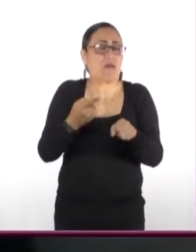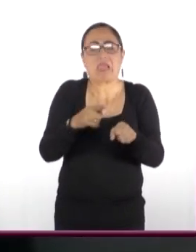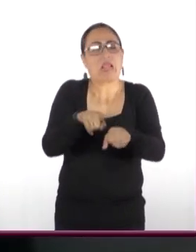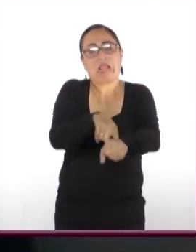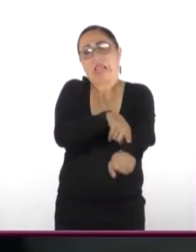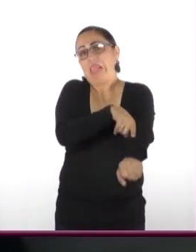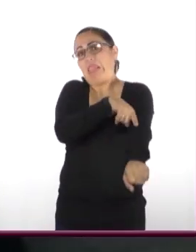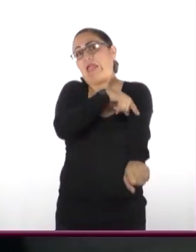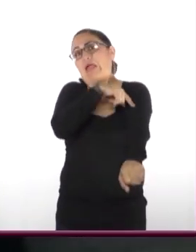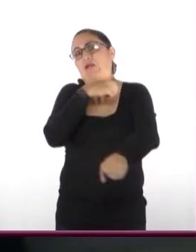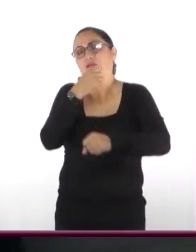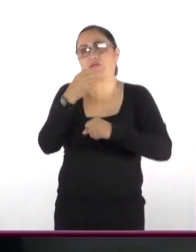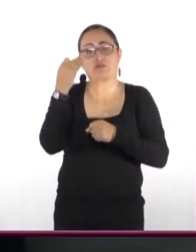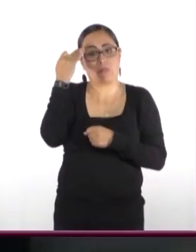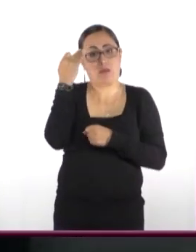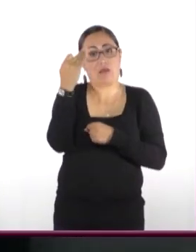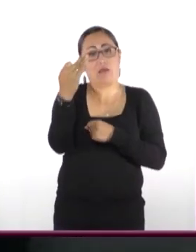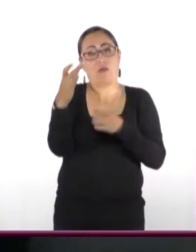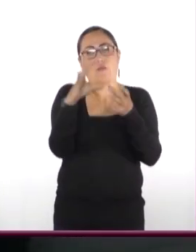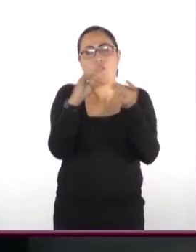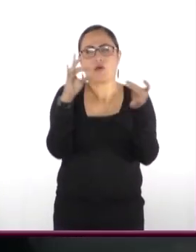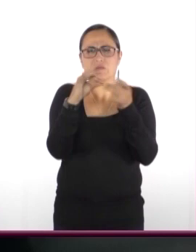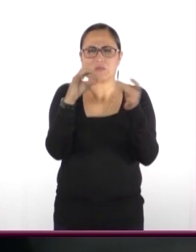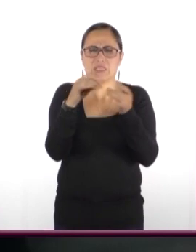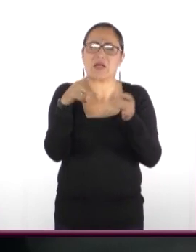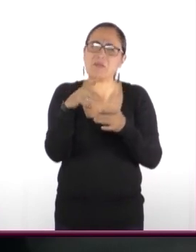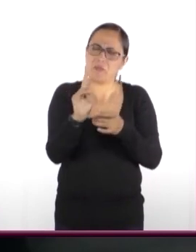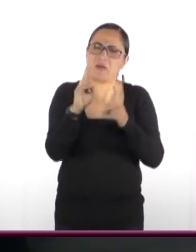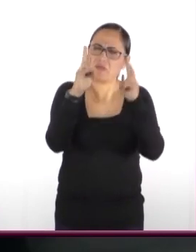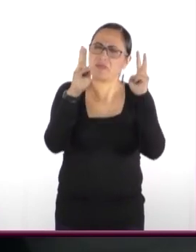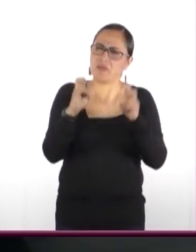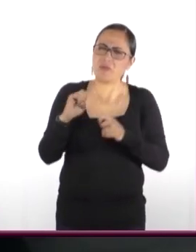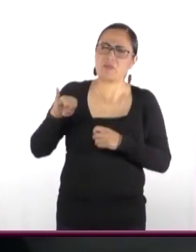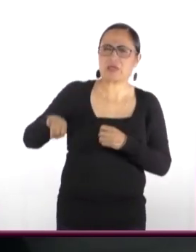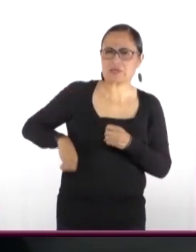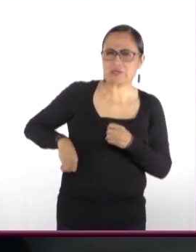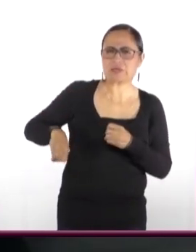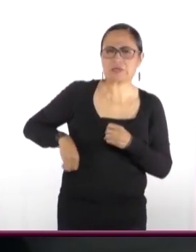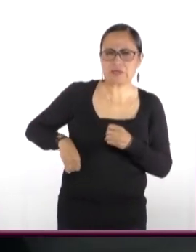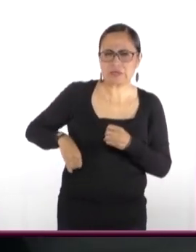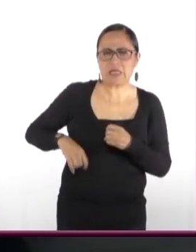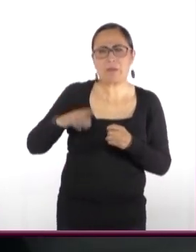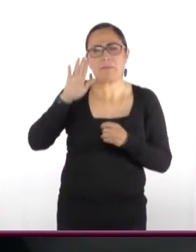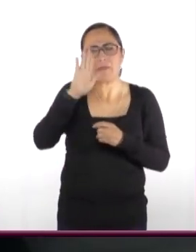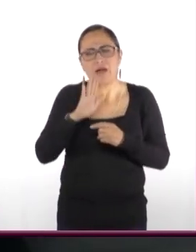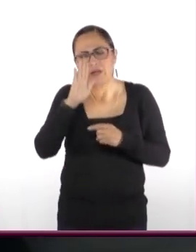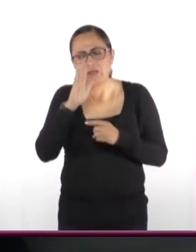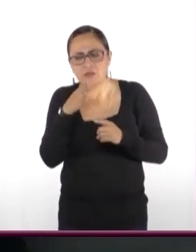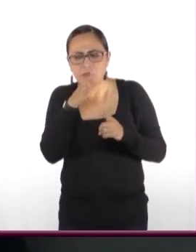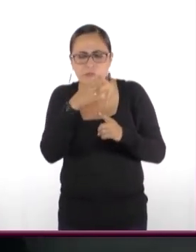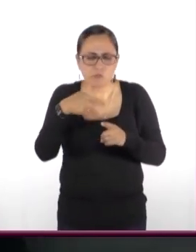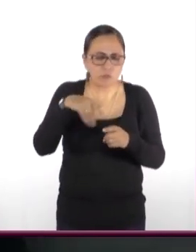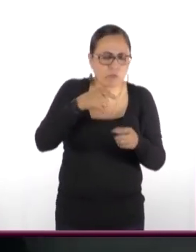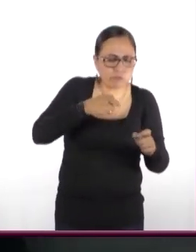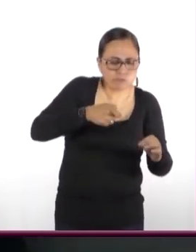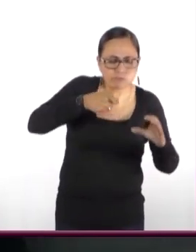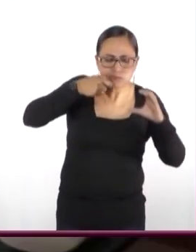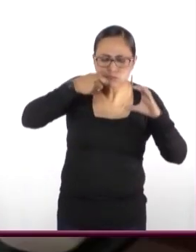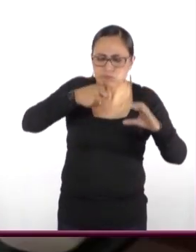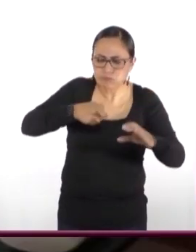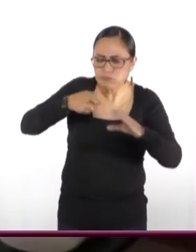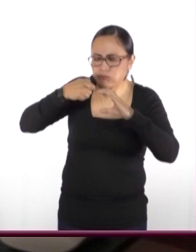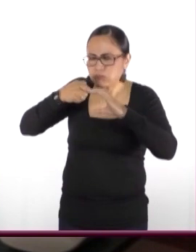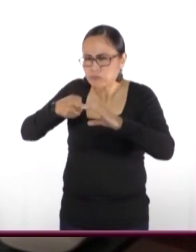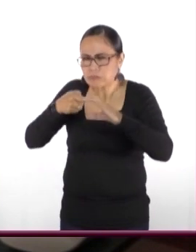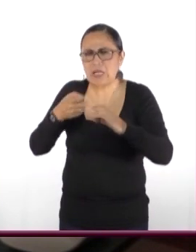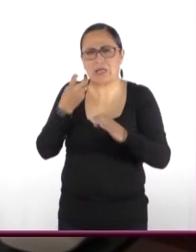largo, tomaría muchísimo tiempo, pero es muy interesante. Es un trabajo detectivesco prácticamente,